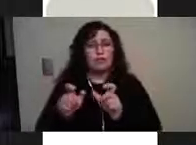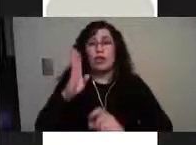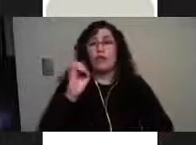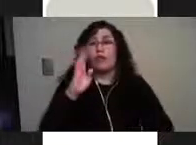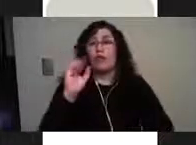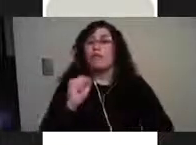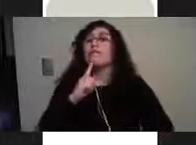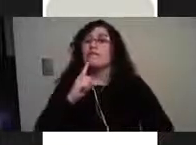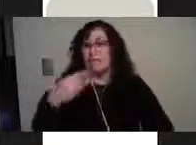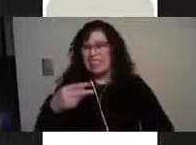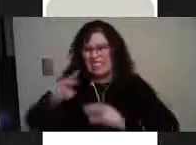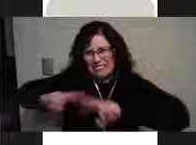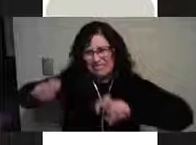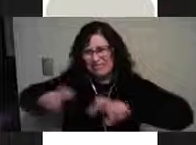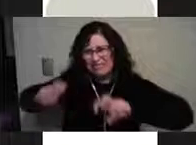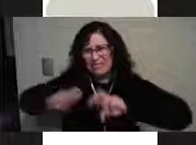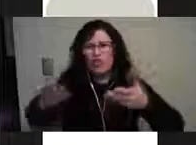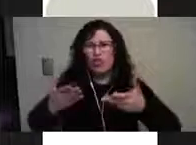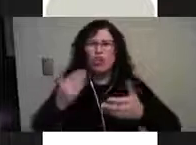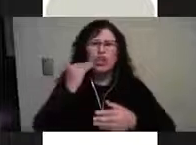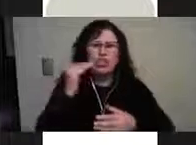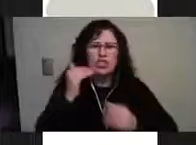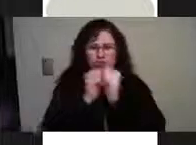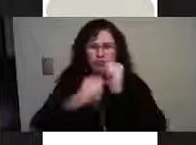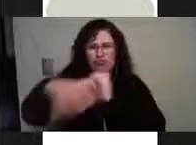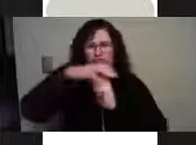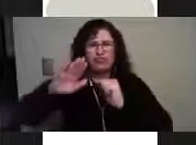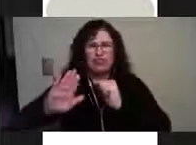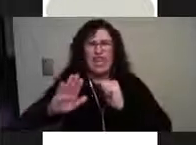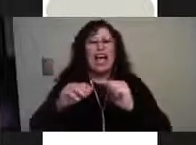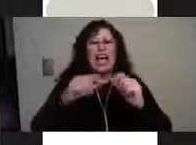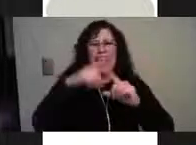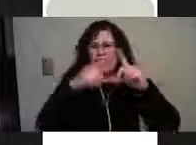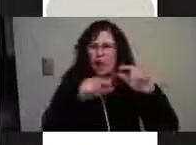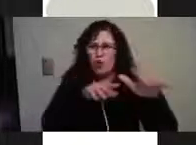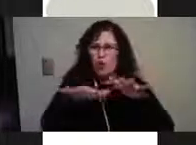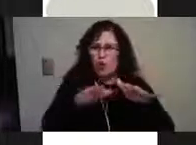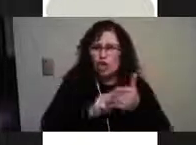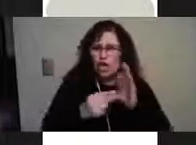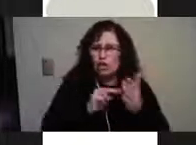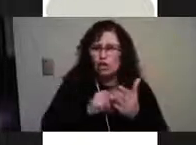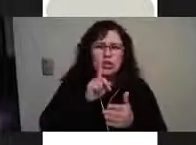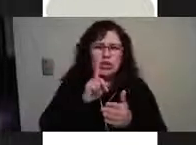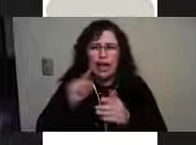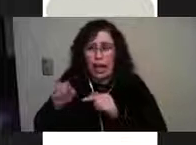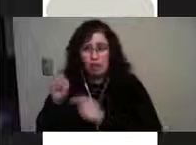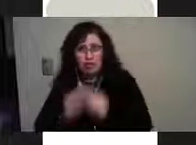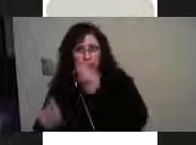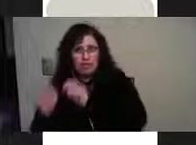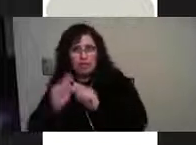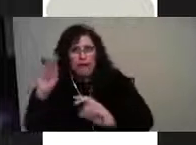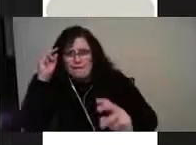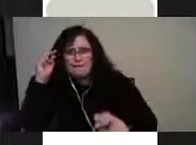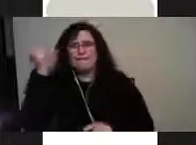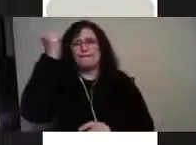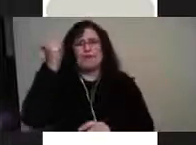¿cierto? Que se dedicaron a estudiar a niños con trastorno neuromotor como parálisis cerebral y ellos plantearon un tratamiento, ¿ya? El método